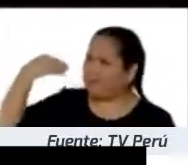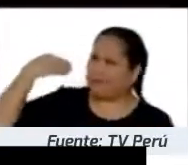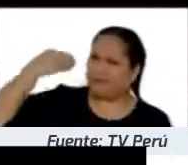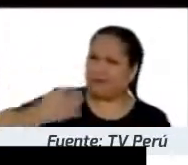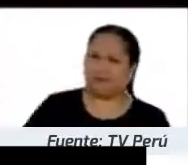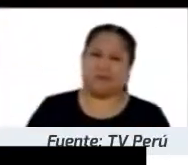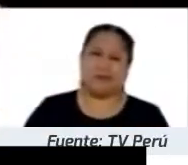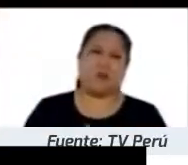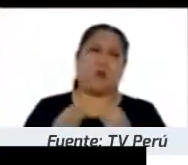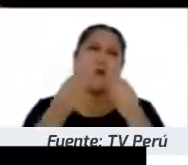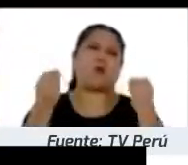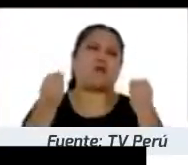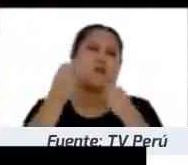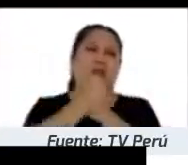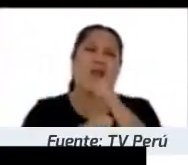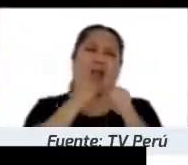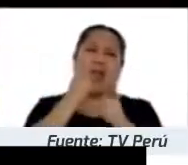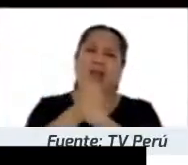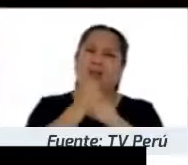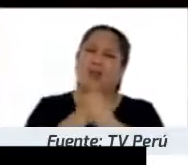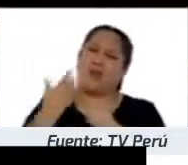tremendo espacio, décadas,